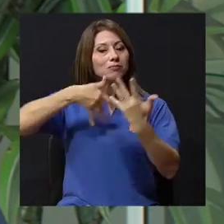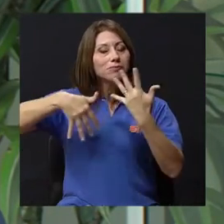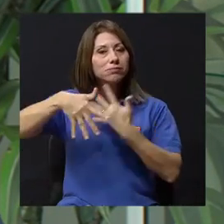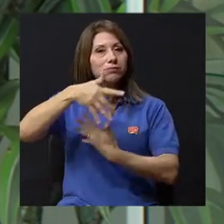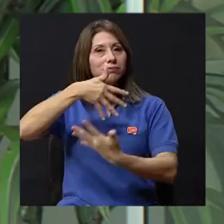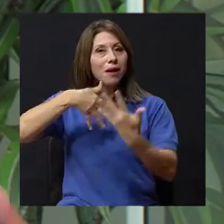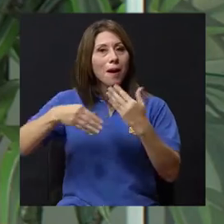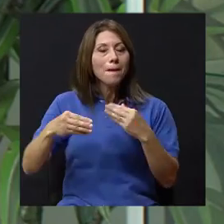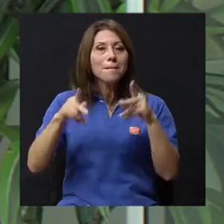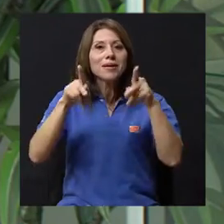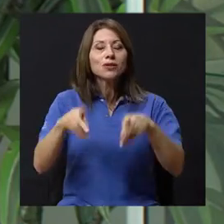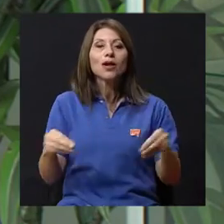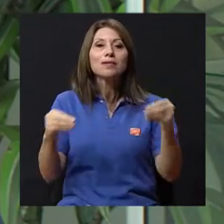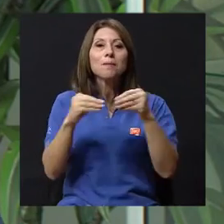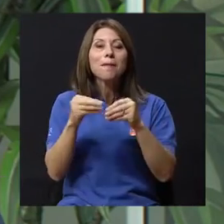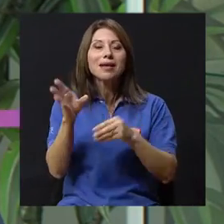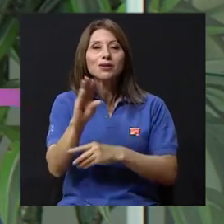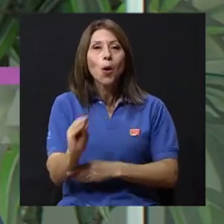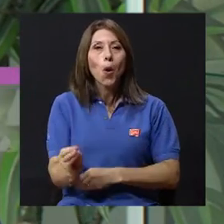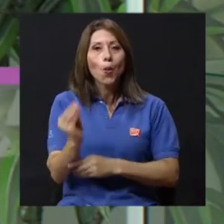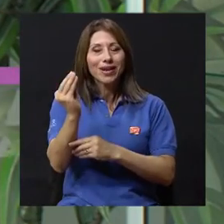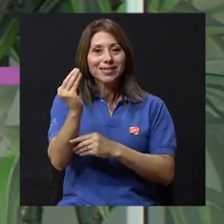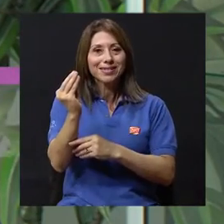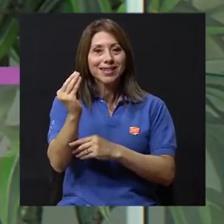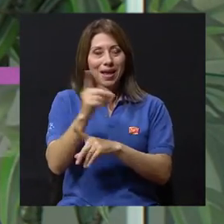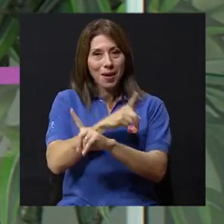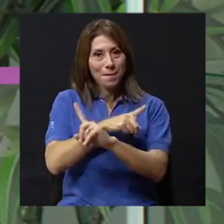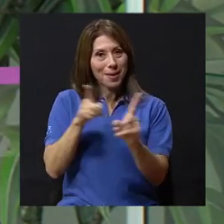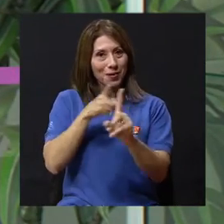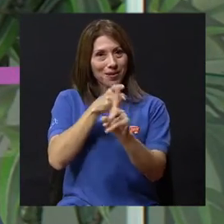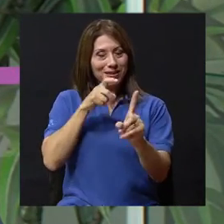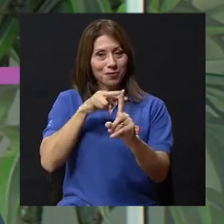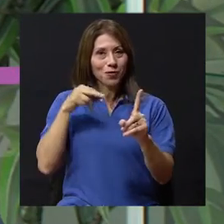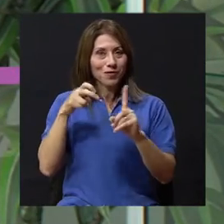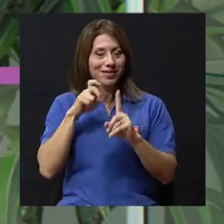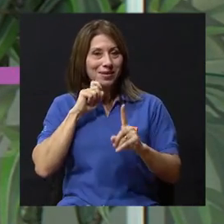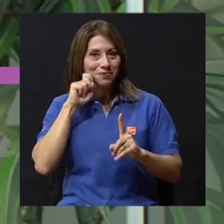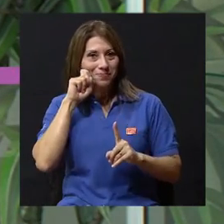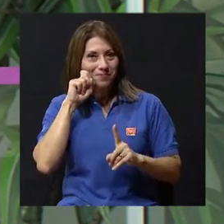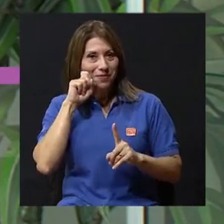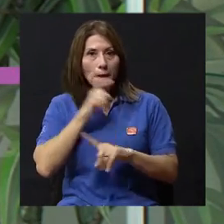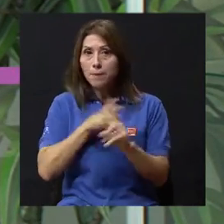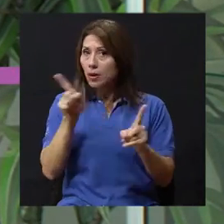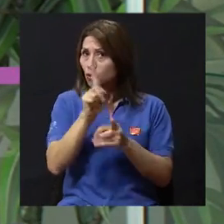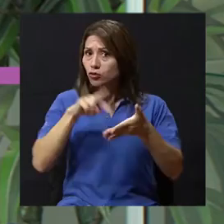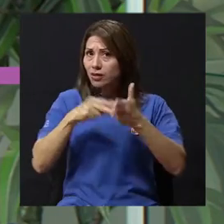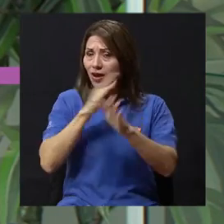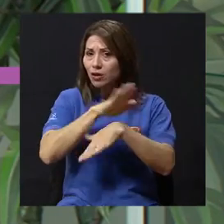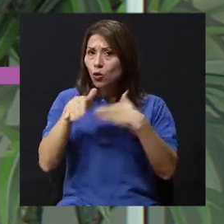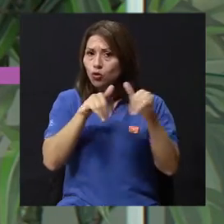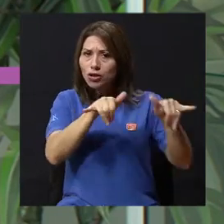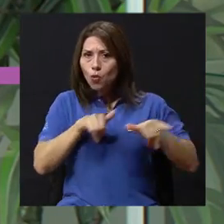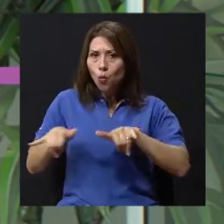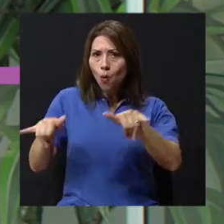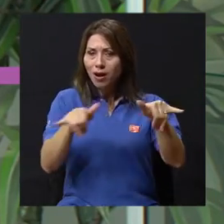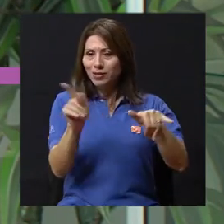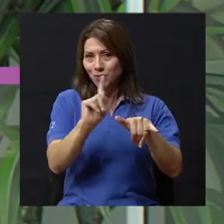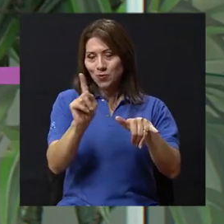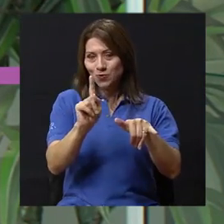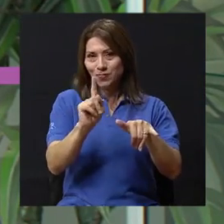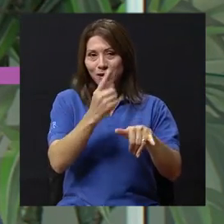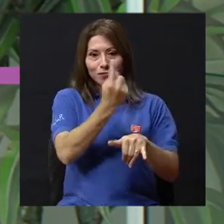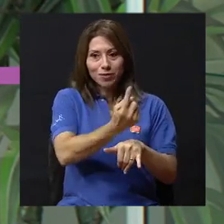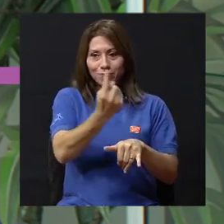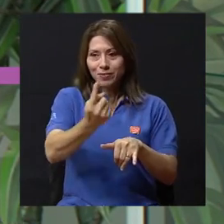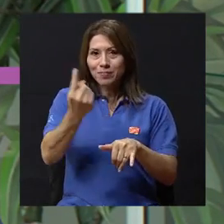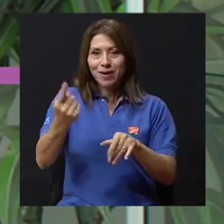jóvenes, pero desde el plano erótico. No estoy diciendo con esto de que todos son iguales. Cada persona vive diferente este